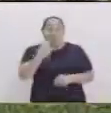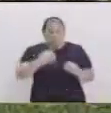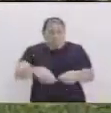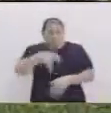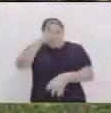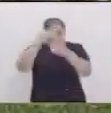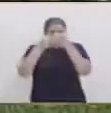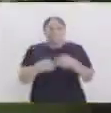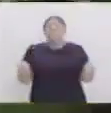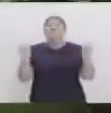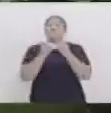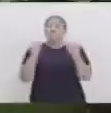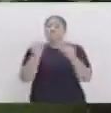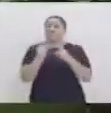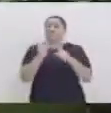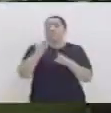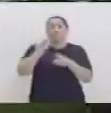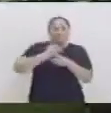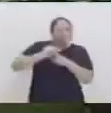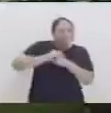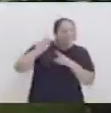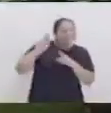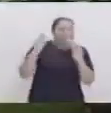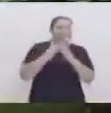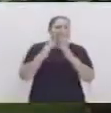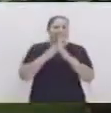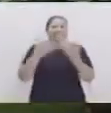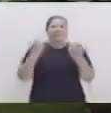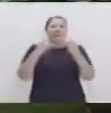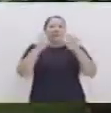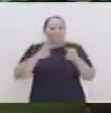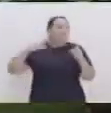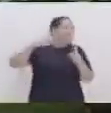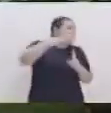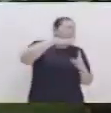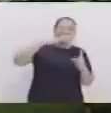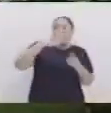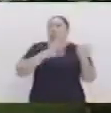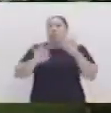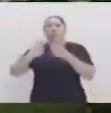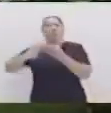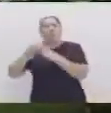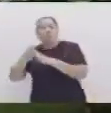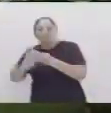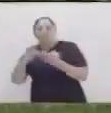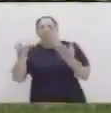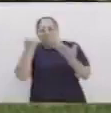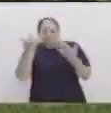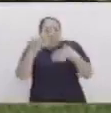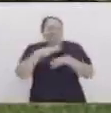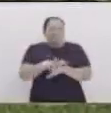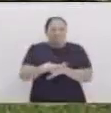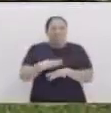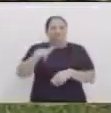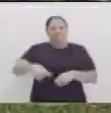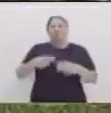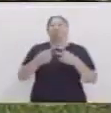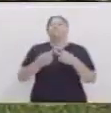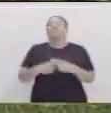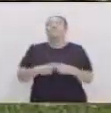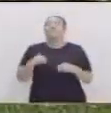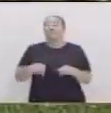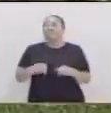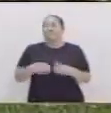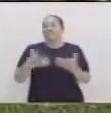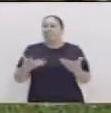más palabras y practicarlas en su casa, con las personas en su entorno o en su comunidad, haciendo entornos más inclusivos. Iniciemos